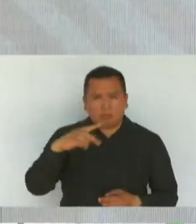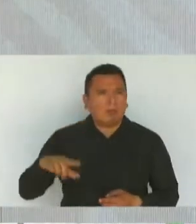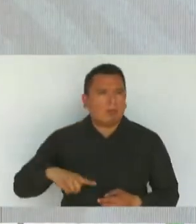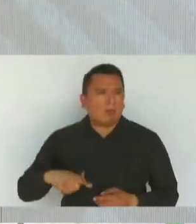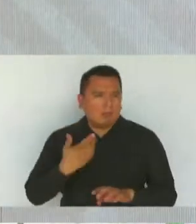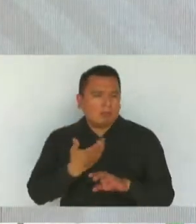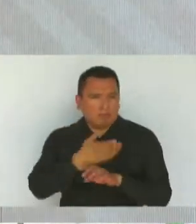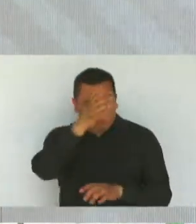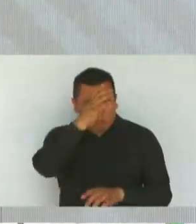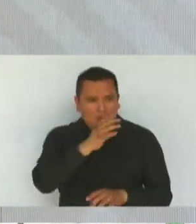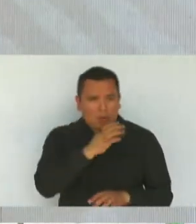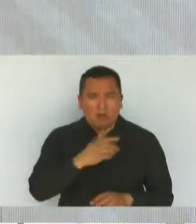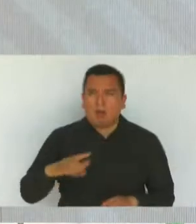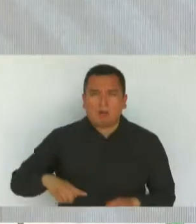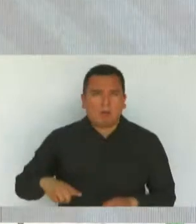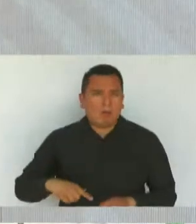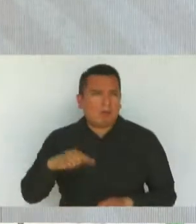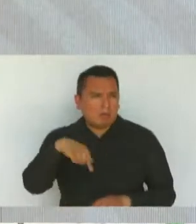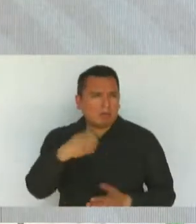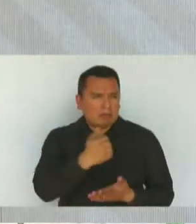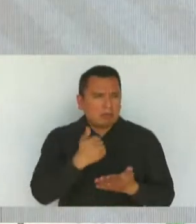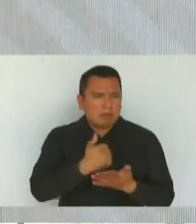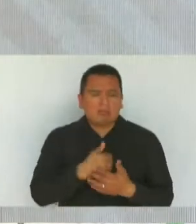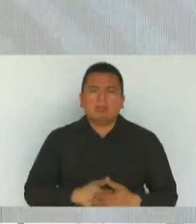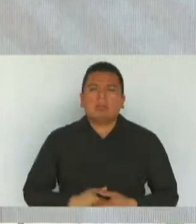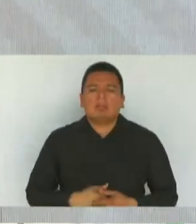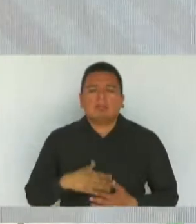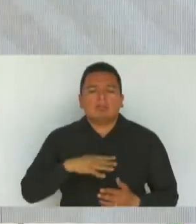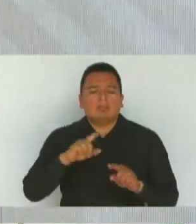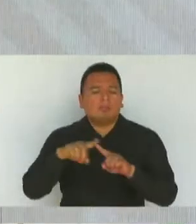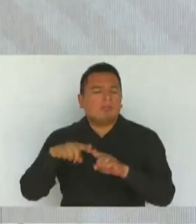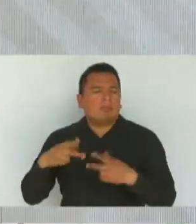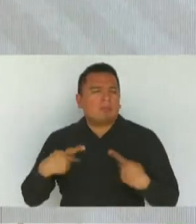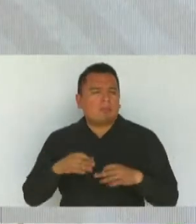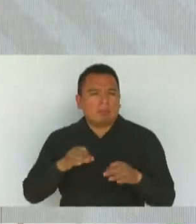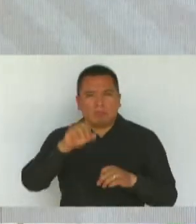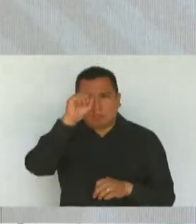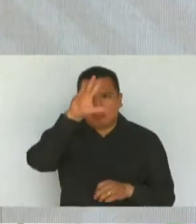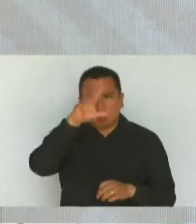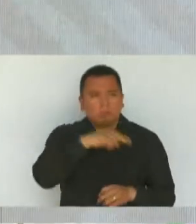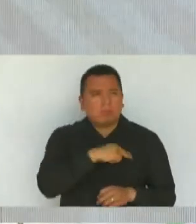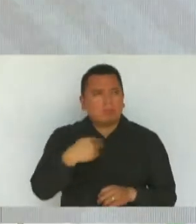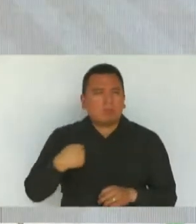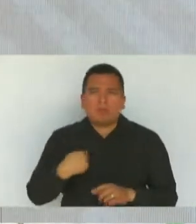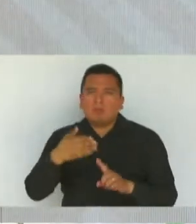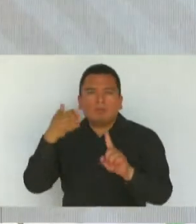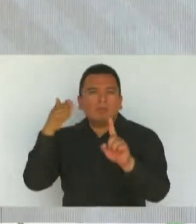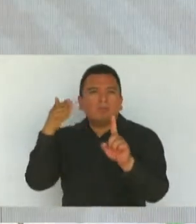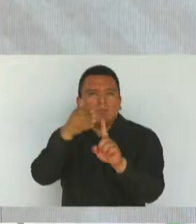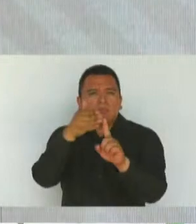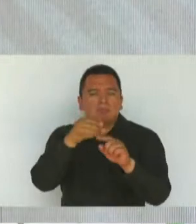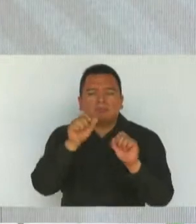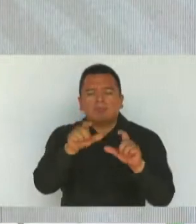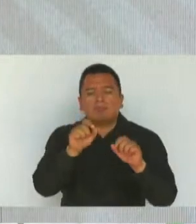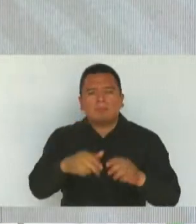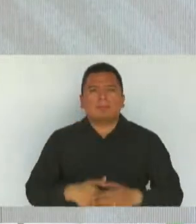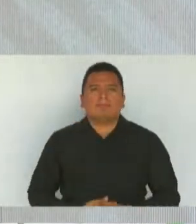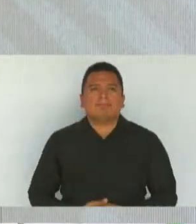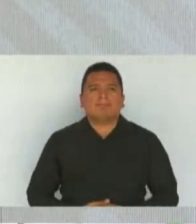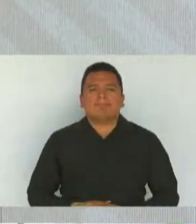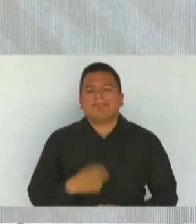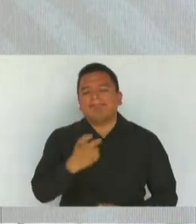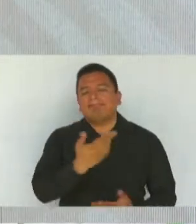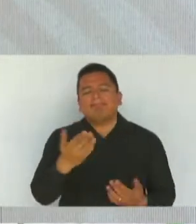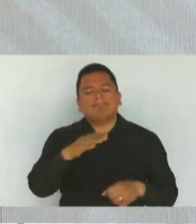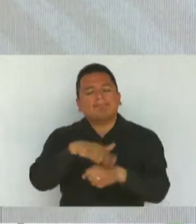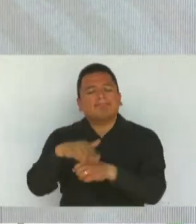del estado, el gobierno municipal y todo el sector minero trabajando en la misma dirección. Por eso los